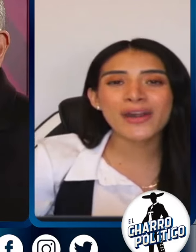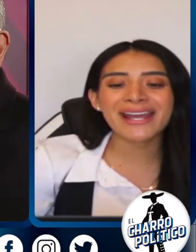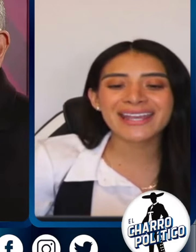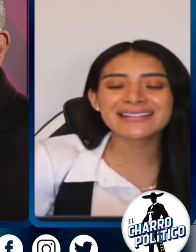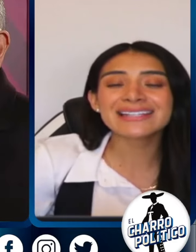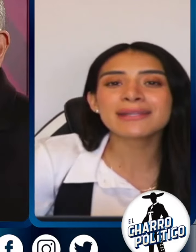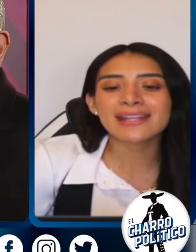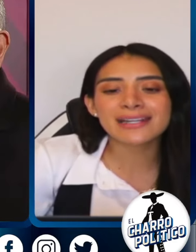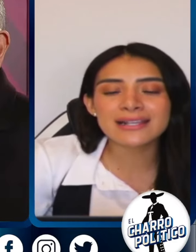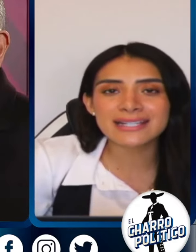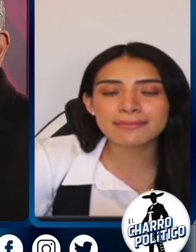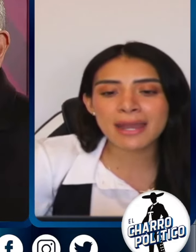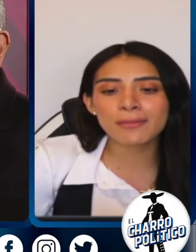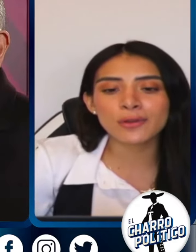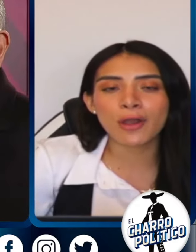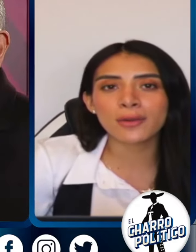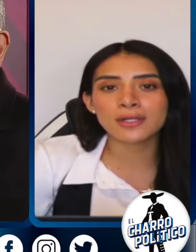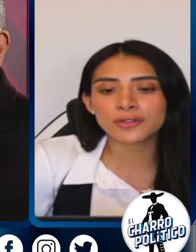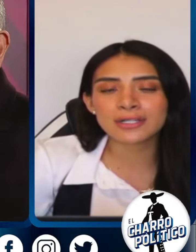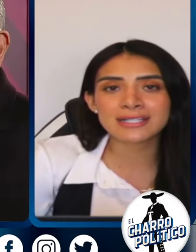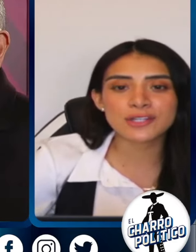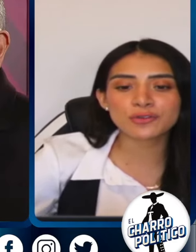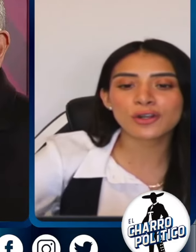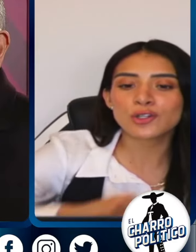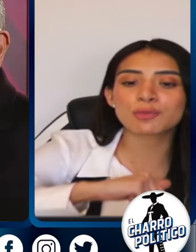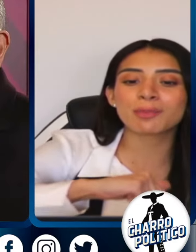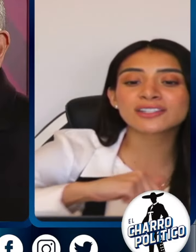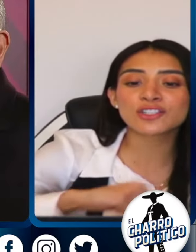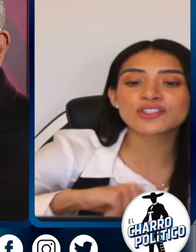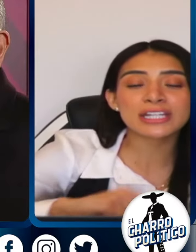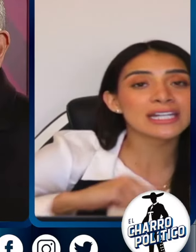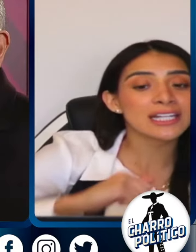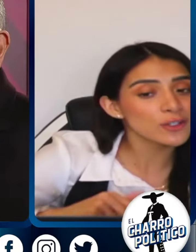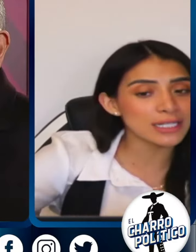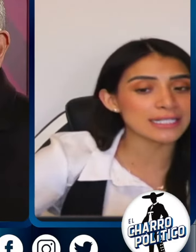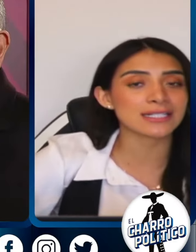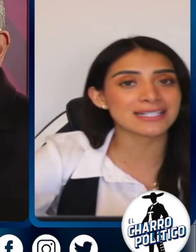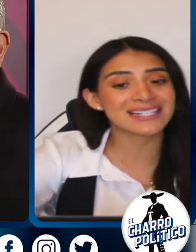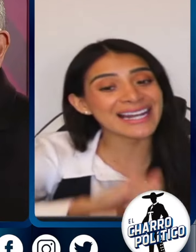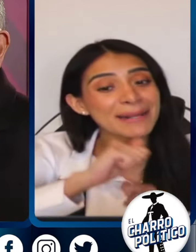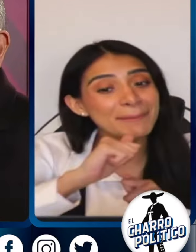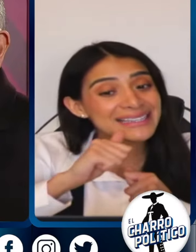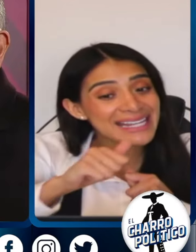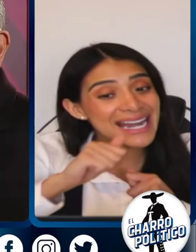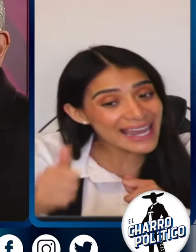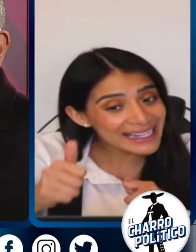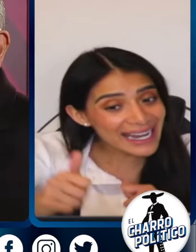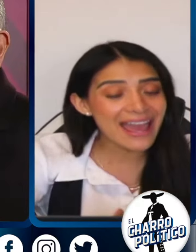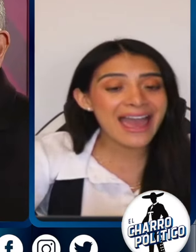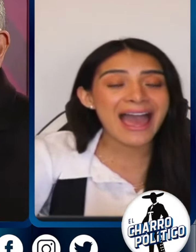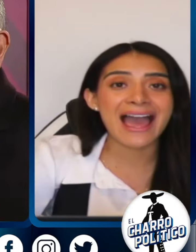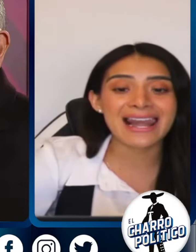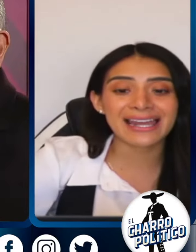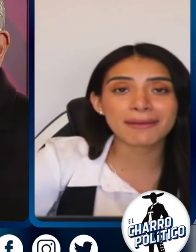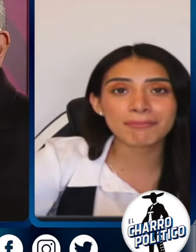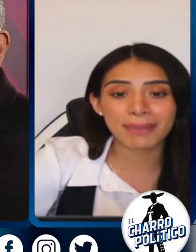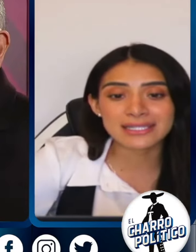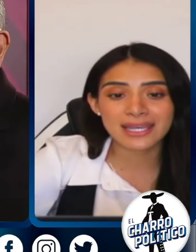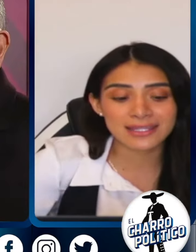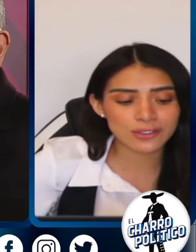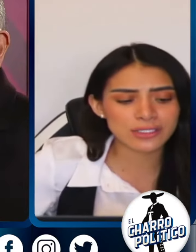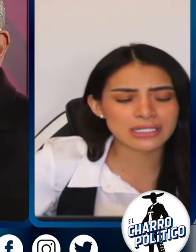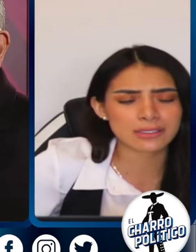Ahora, ¿qué actividad realiza Manlio Fabio Beltrón? Es uno de los patrocinadores, es decir, que le mete lana a la